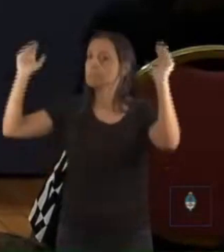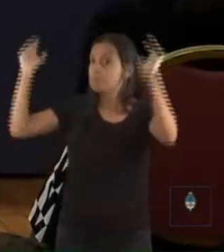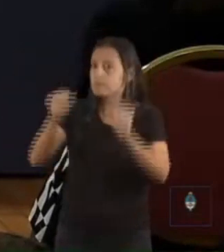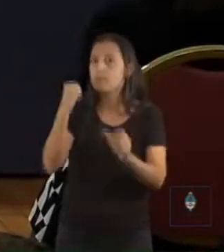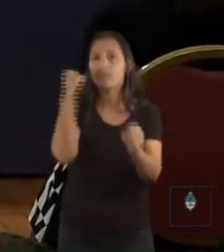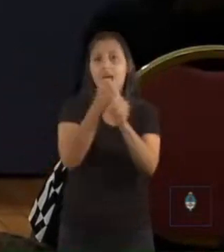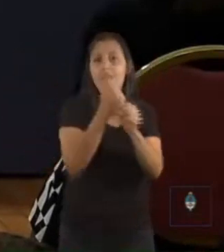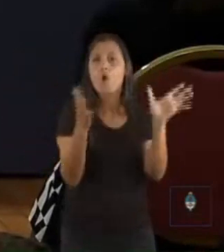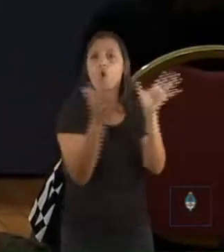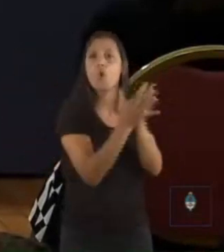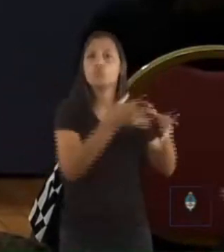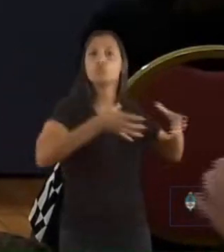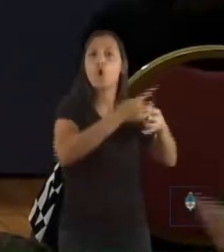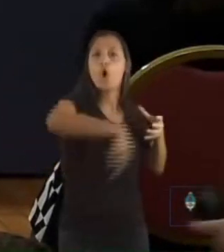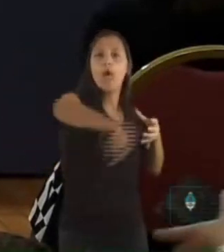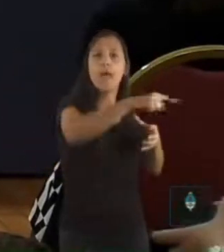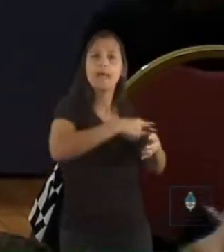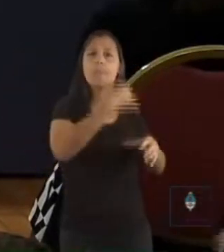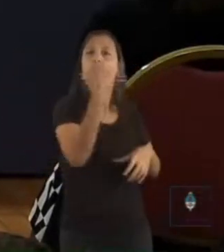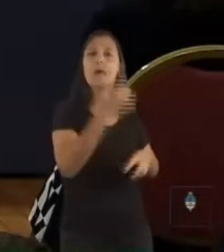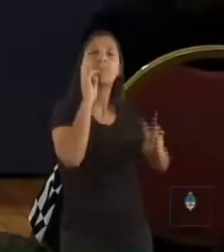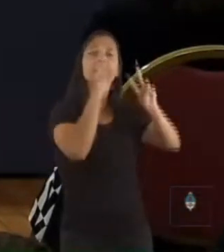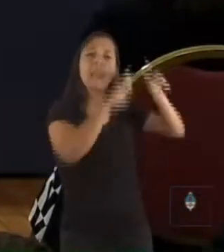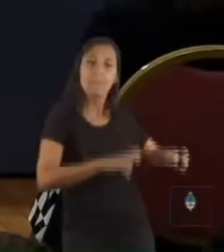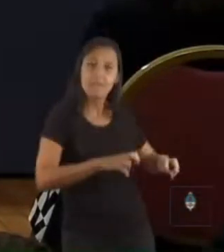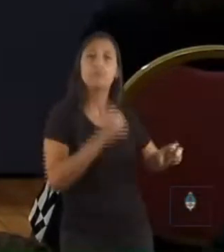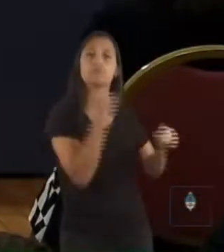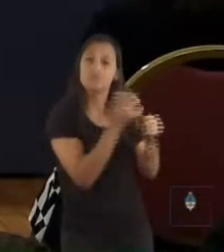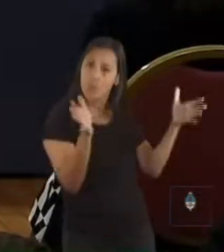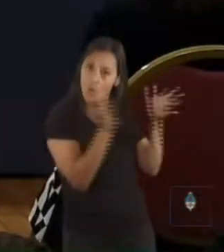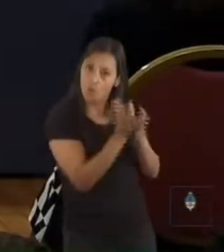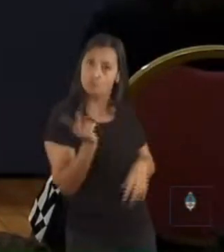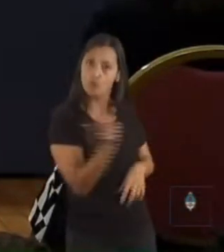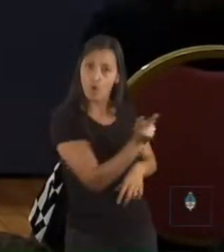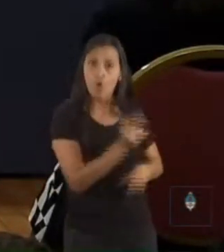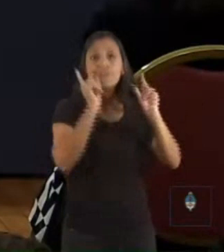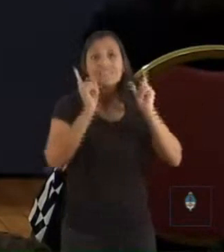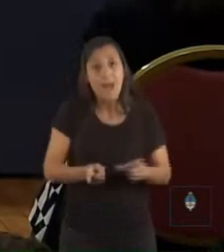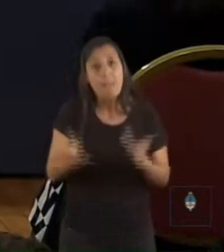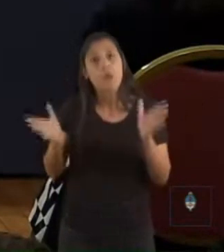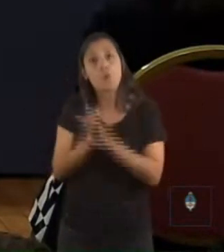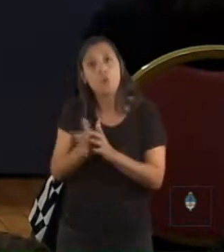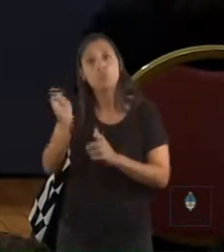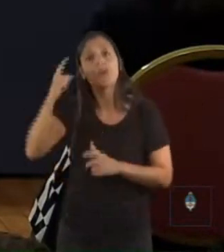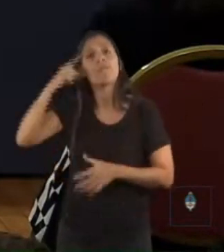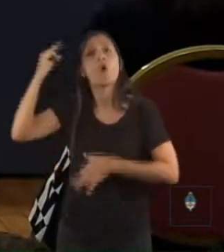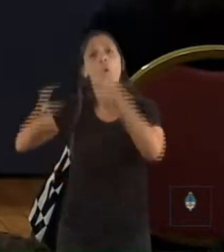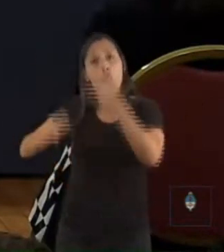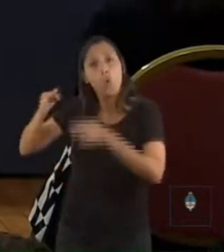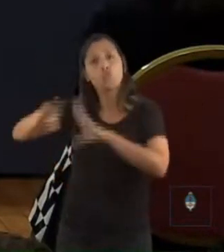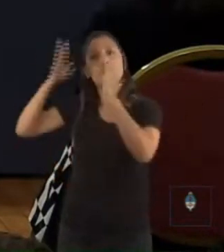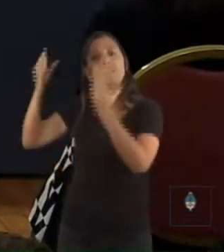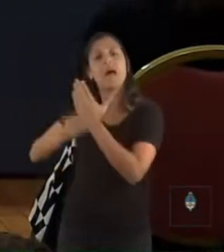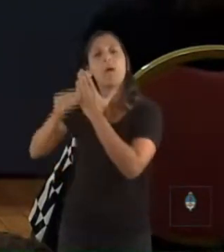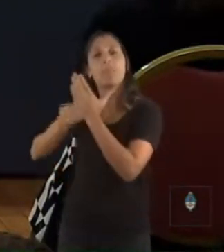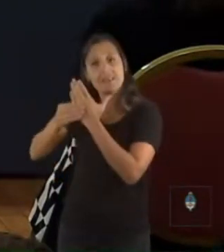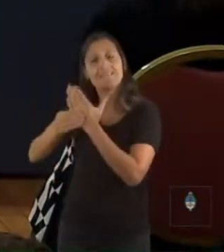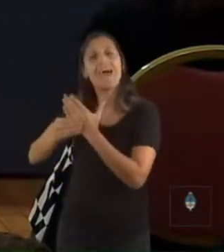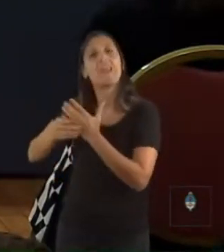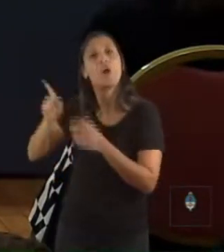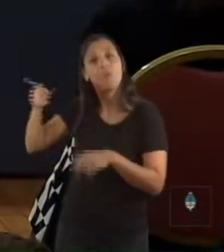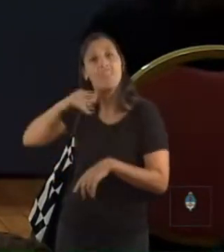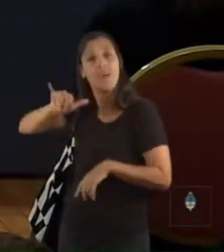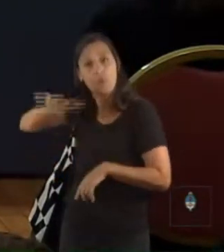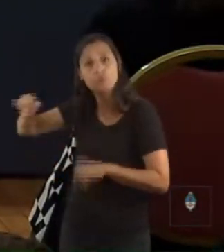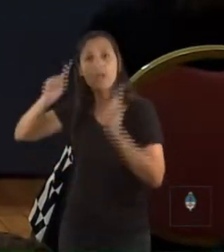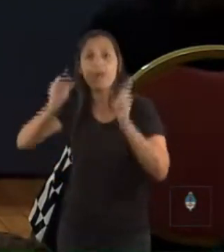equipos especiales de investigación conjuntamente con la Justicia del Ministerio Público de la acusación y